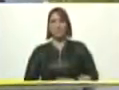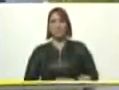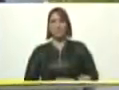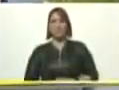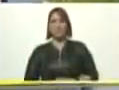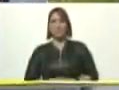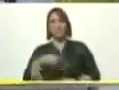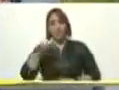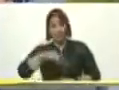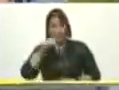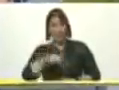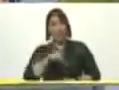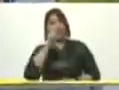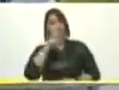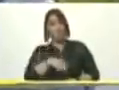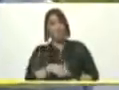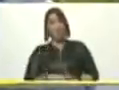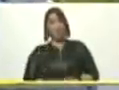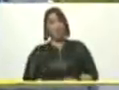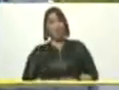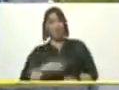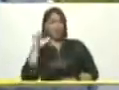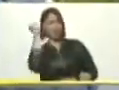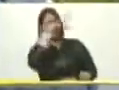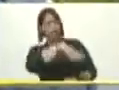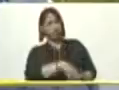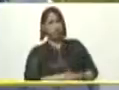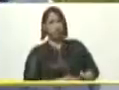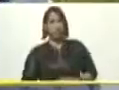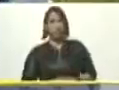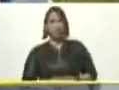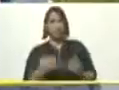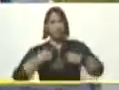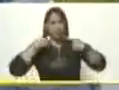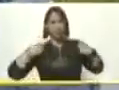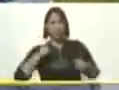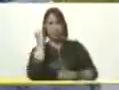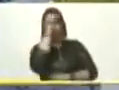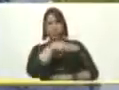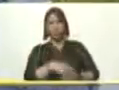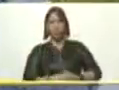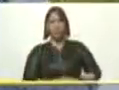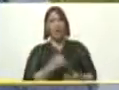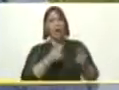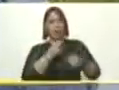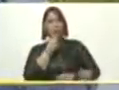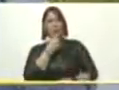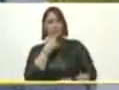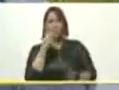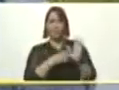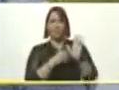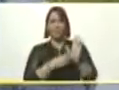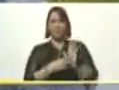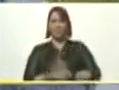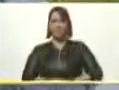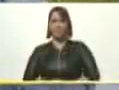el círculo militar también tiré otro y ese eso para mí era algo bonito